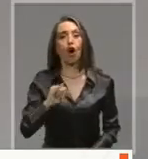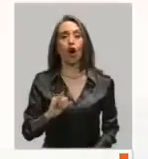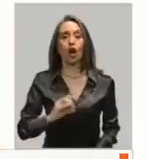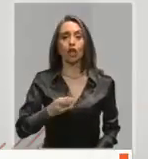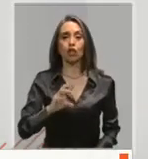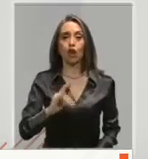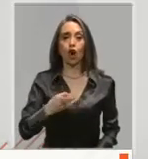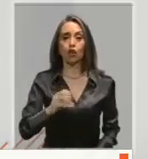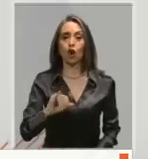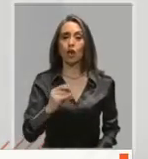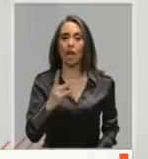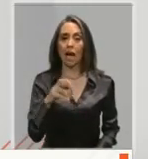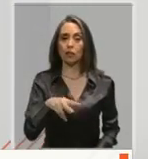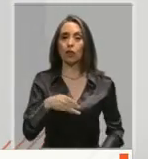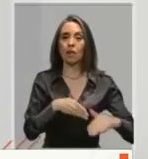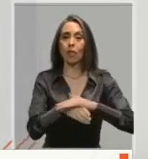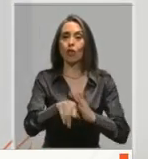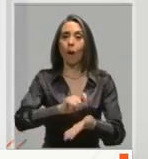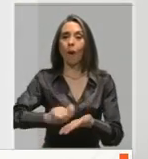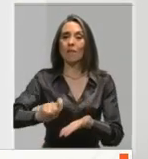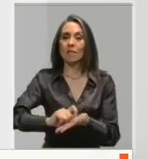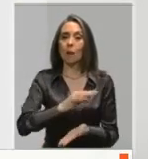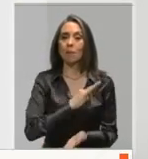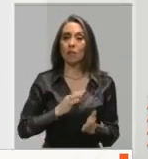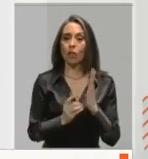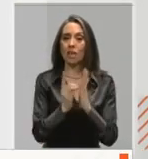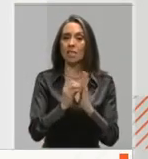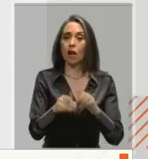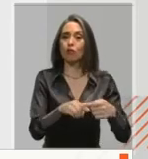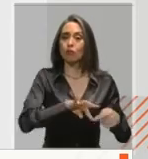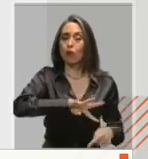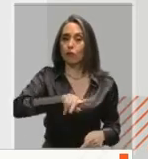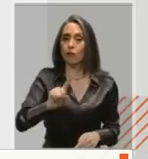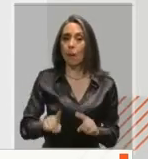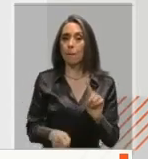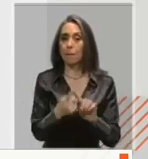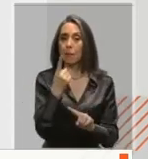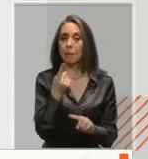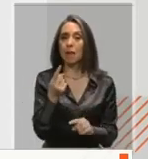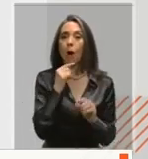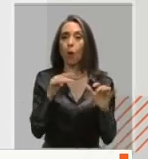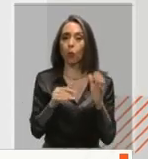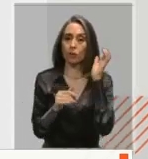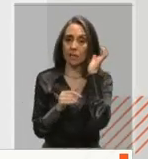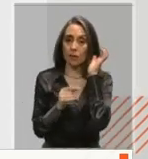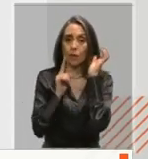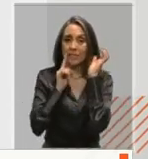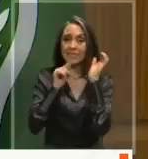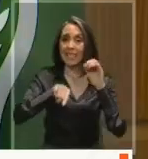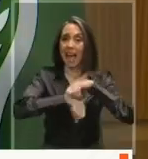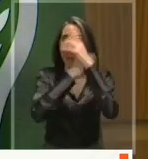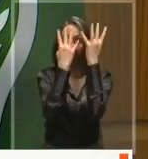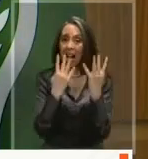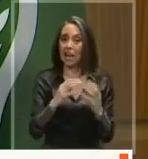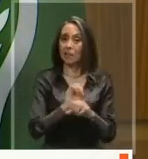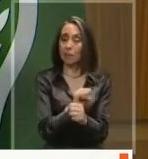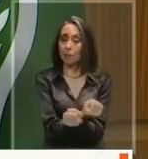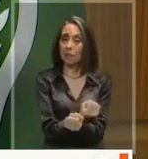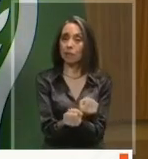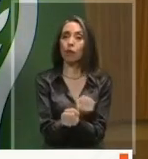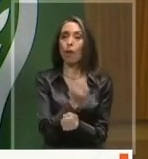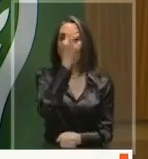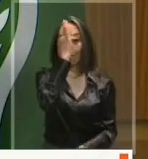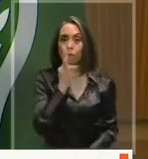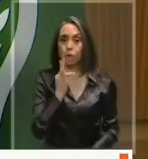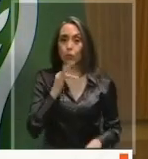el Ministerio de Desarrollo Social. Lo peor es que no es primera vez que utiliza un celular estando privado de libertad. Personal de Gendarmería de